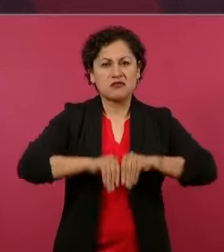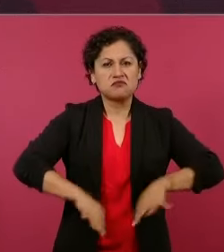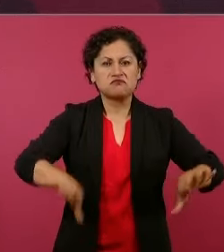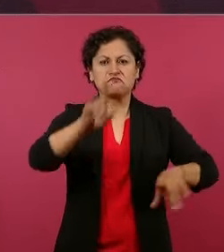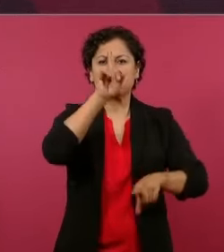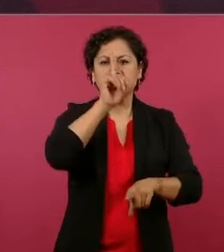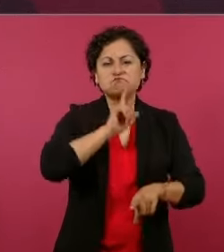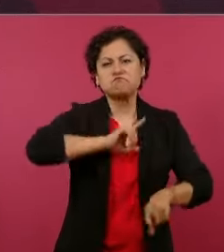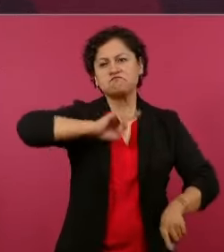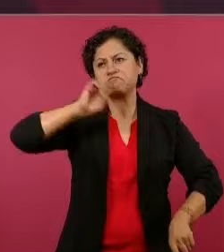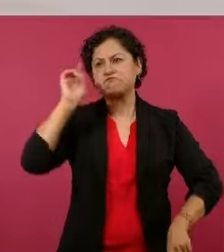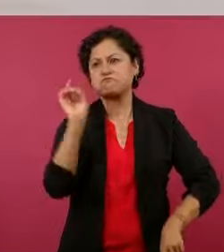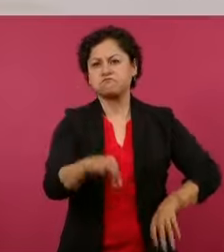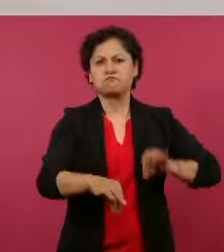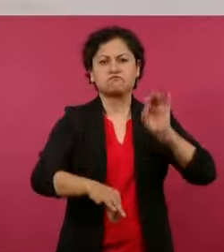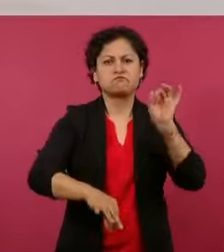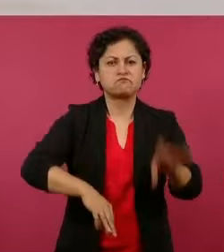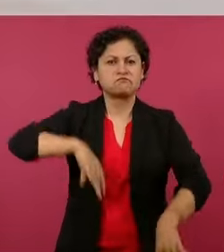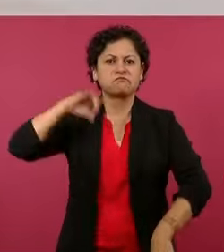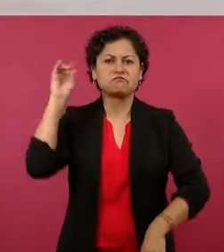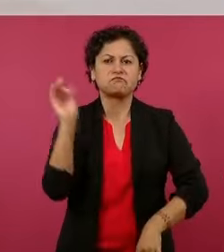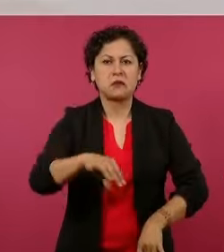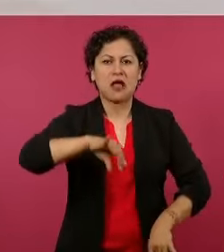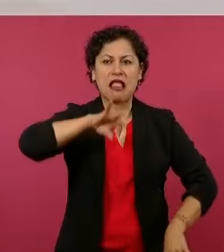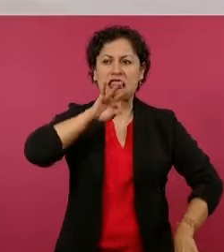mentir todo es